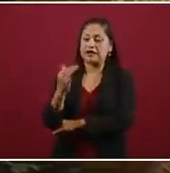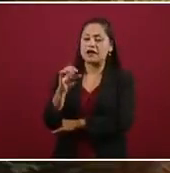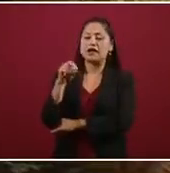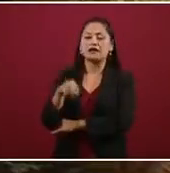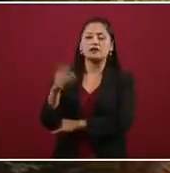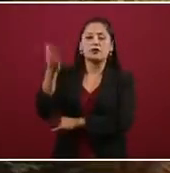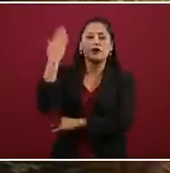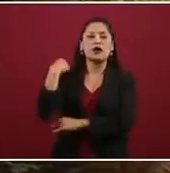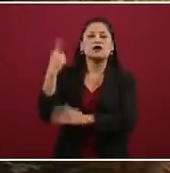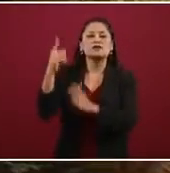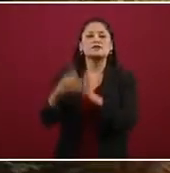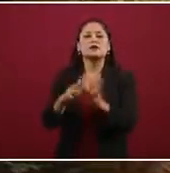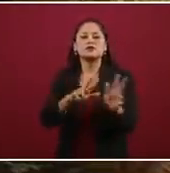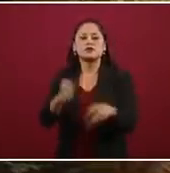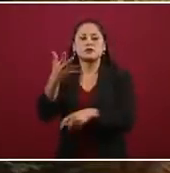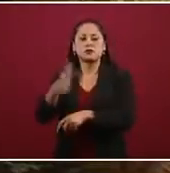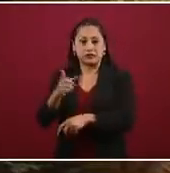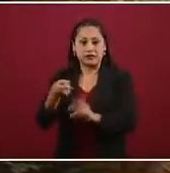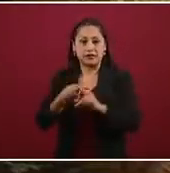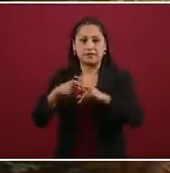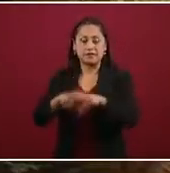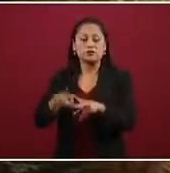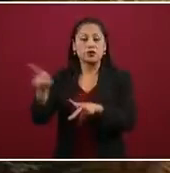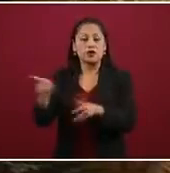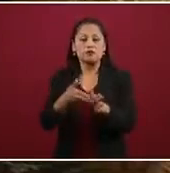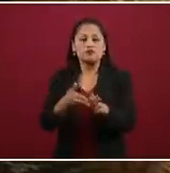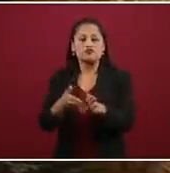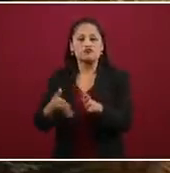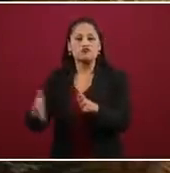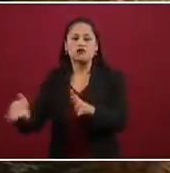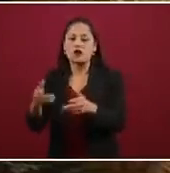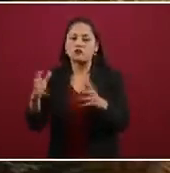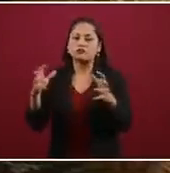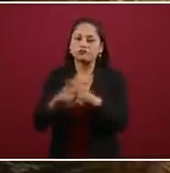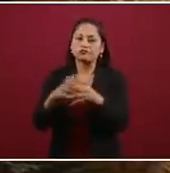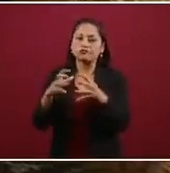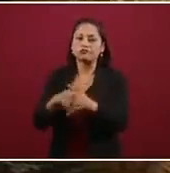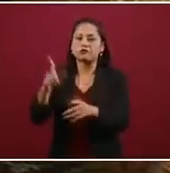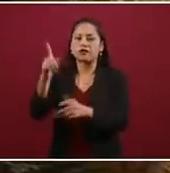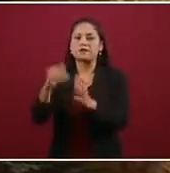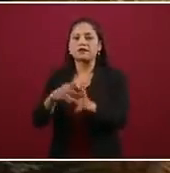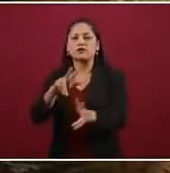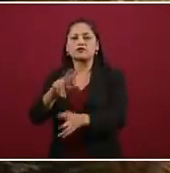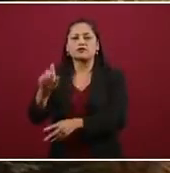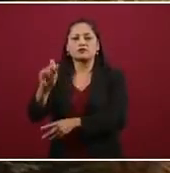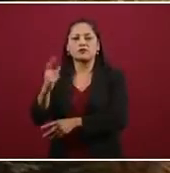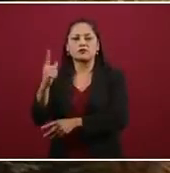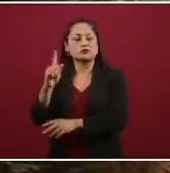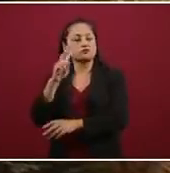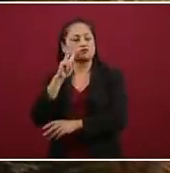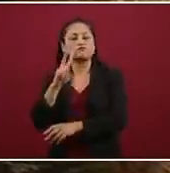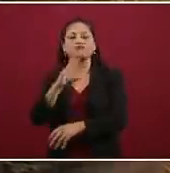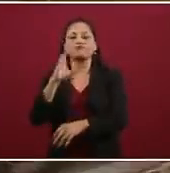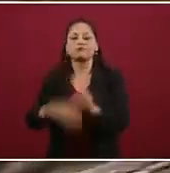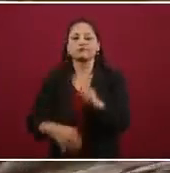de 1810 y pudieron ver culminada la independencia de nuestro país en 1821.